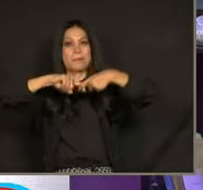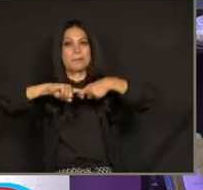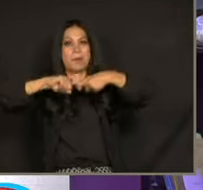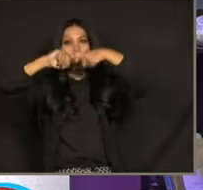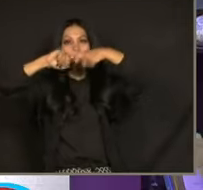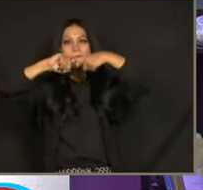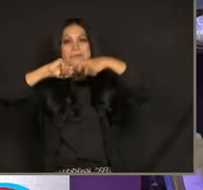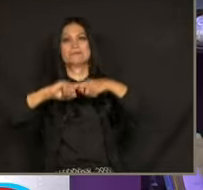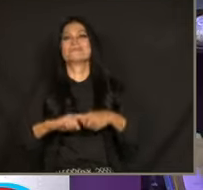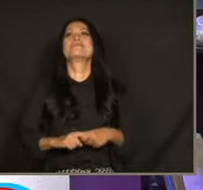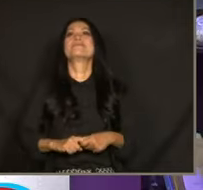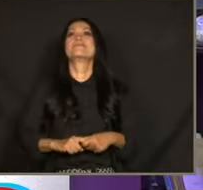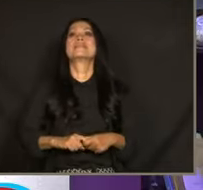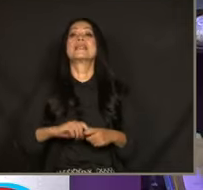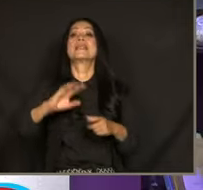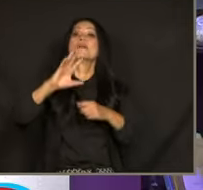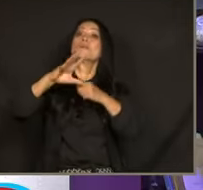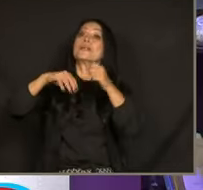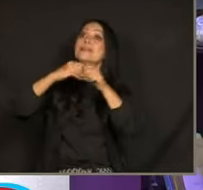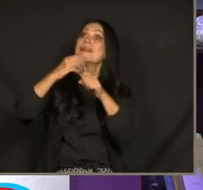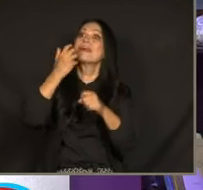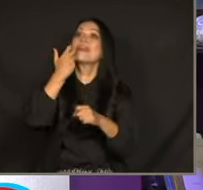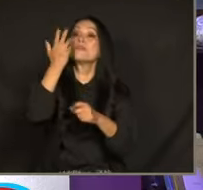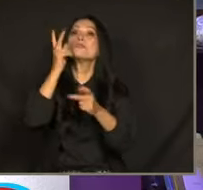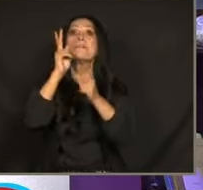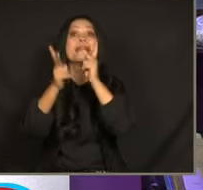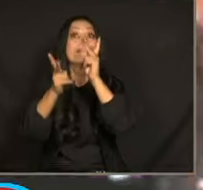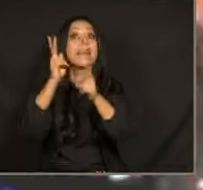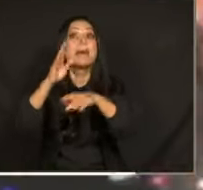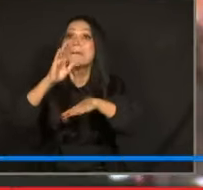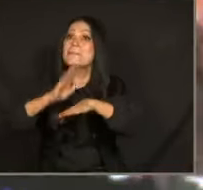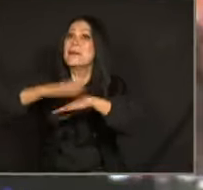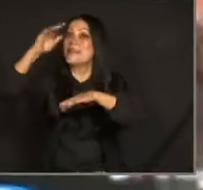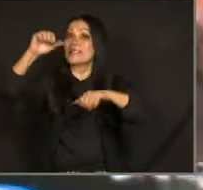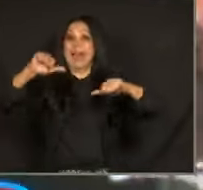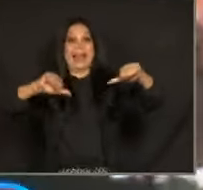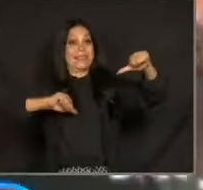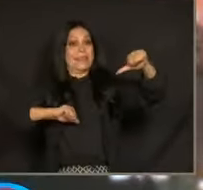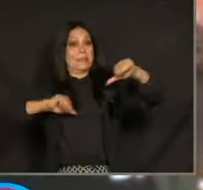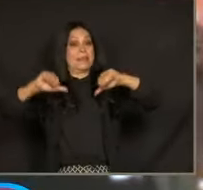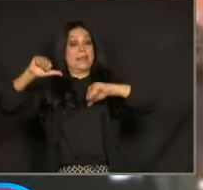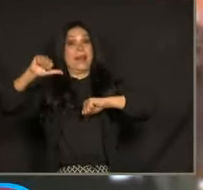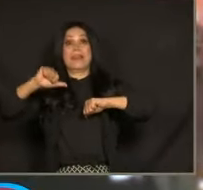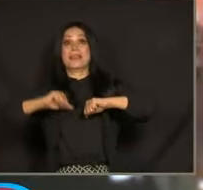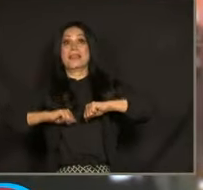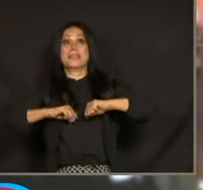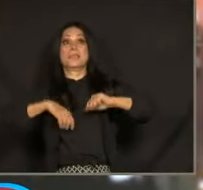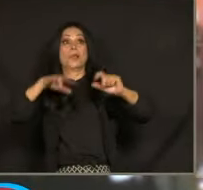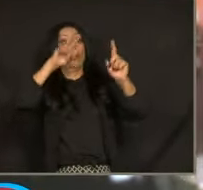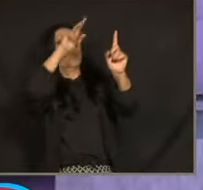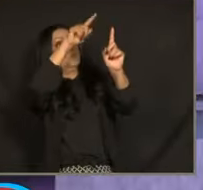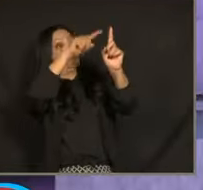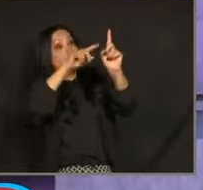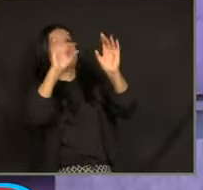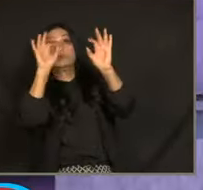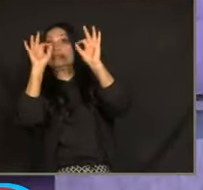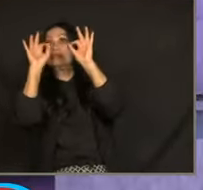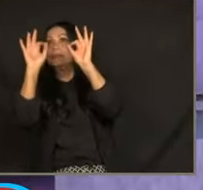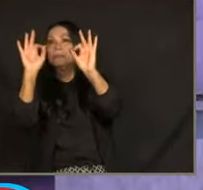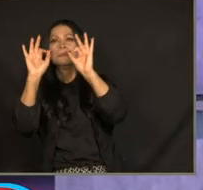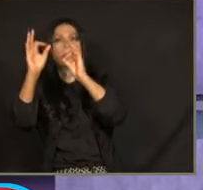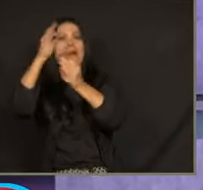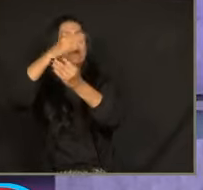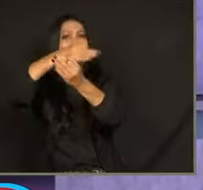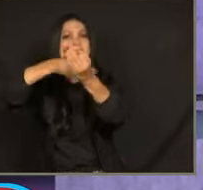platicar solo para mujeres Big Brother Mitad y Mitad pgb Poncho en domingo keeping up con los de